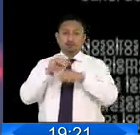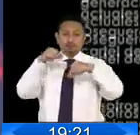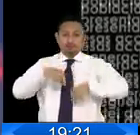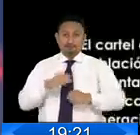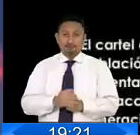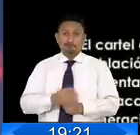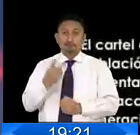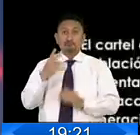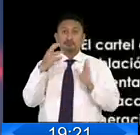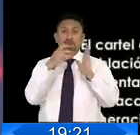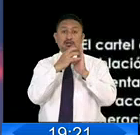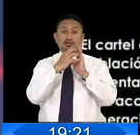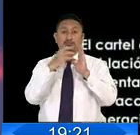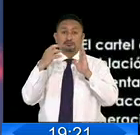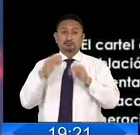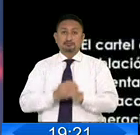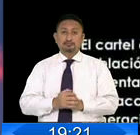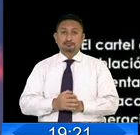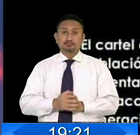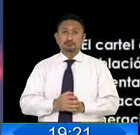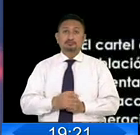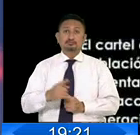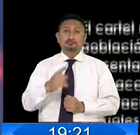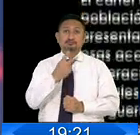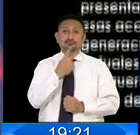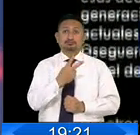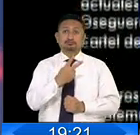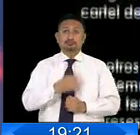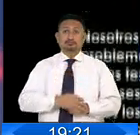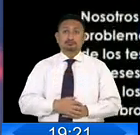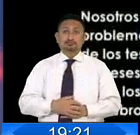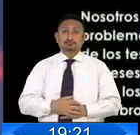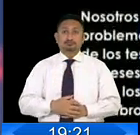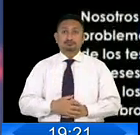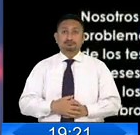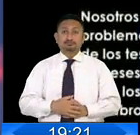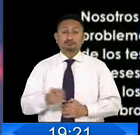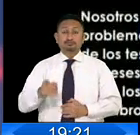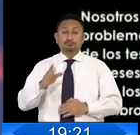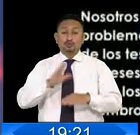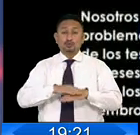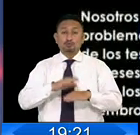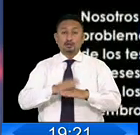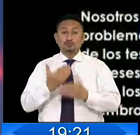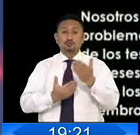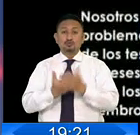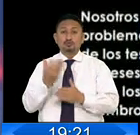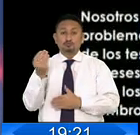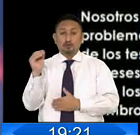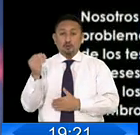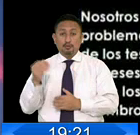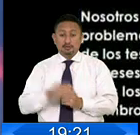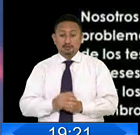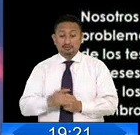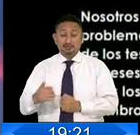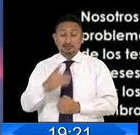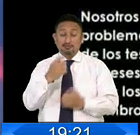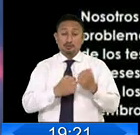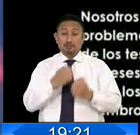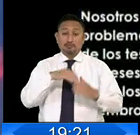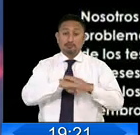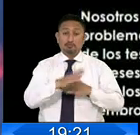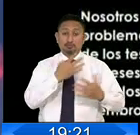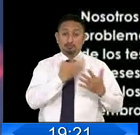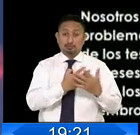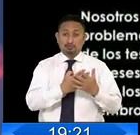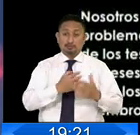dos logotipos que pertenecerían al cártel de Sinaloa y los Choneros, quienes culpan al cártel Nueva Generación de los acontecimientos